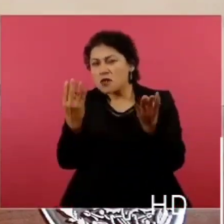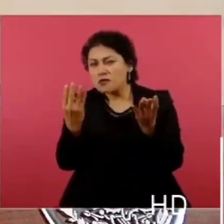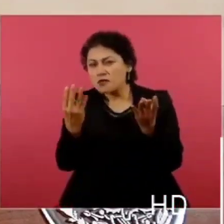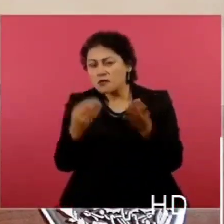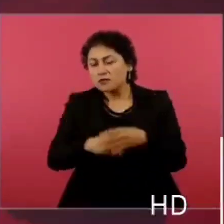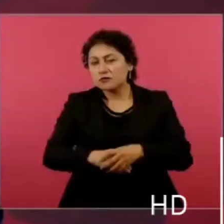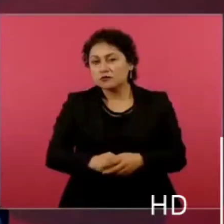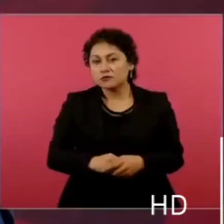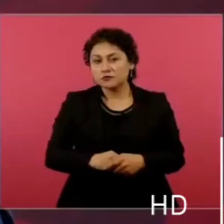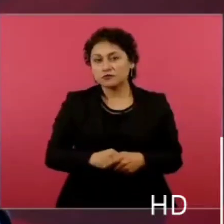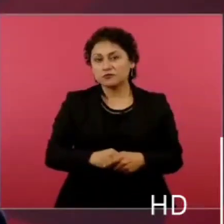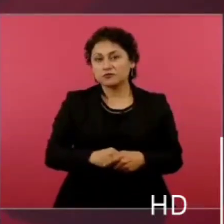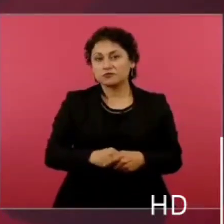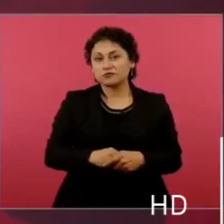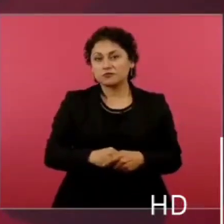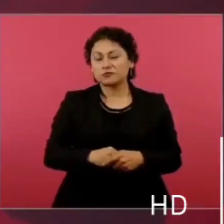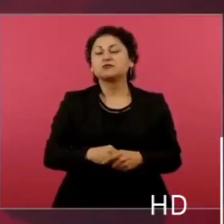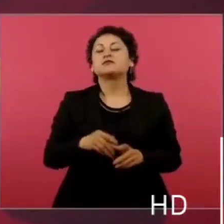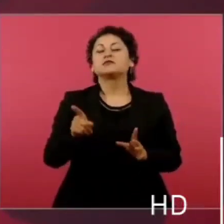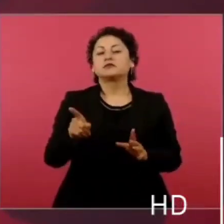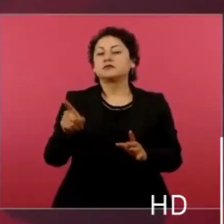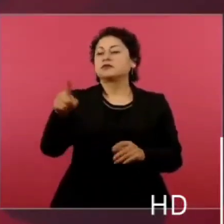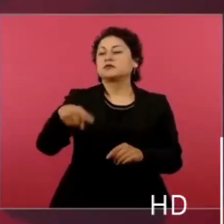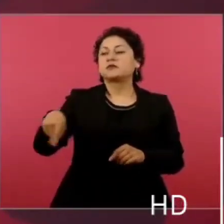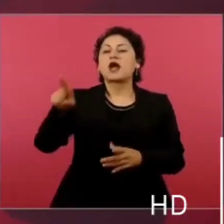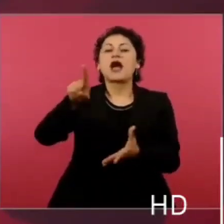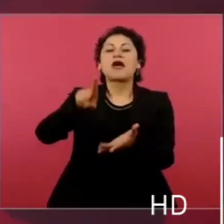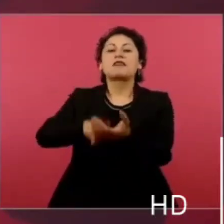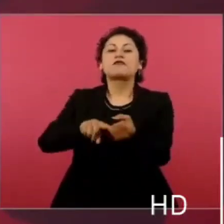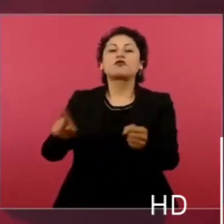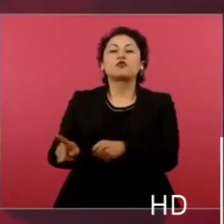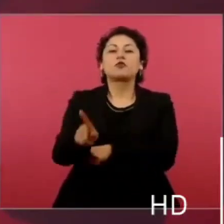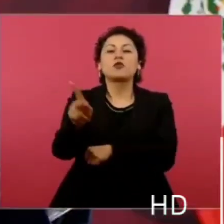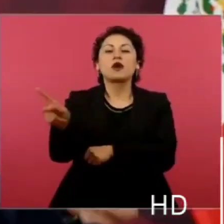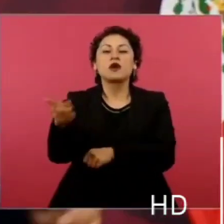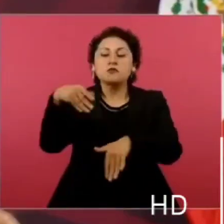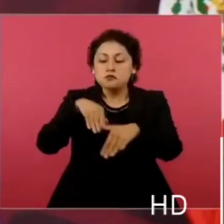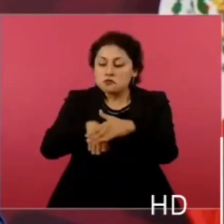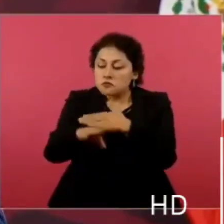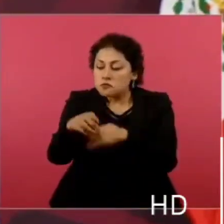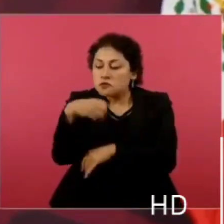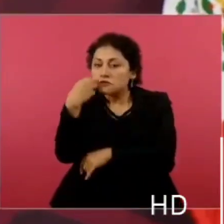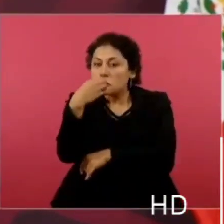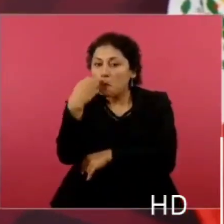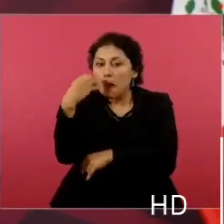De que estudian en sus pueblos, ¿no? En escuelas públicas.